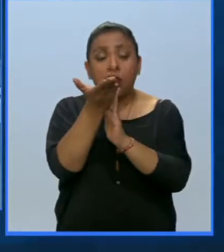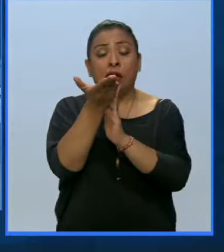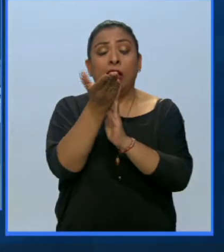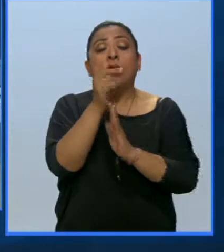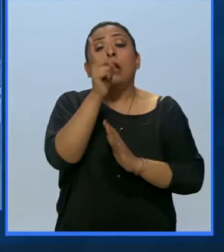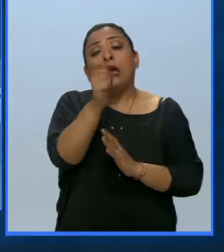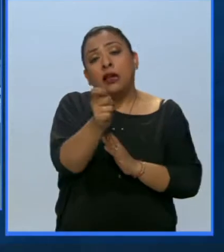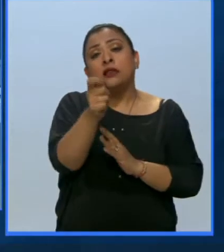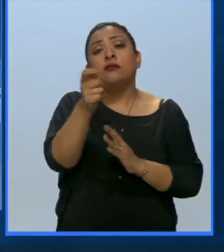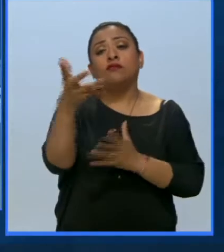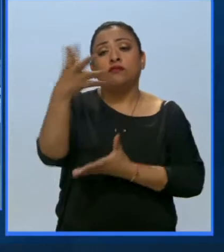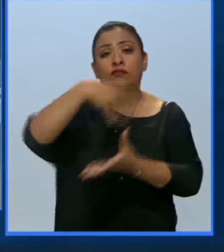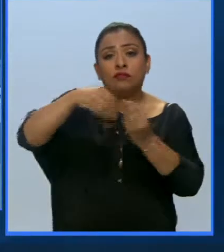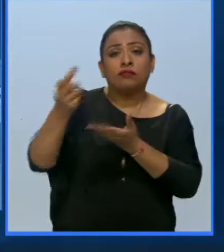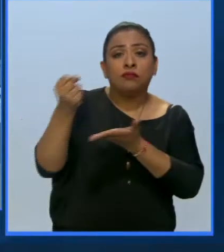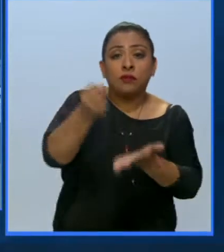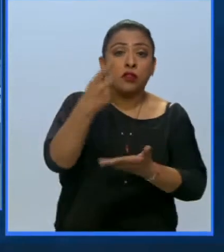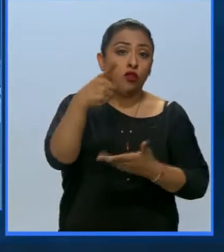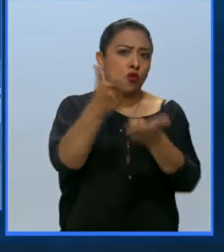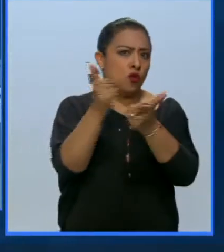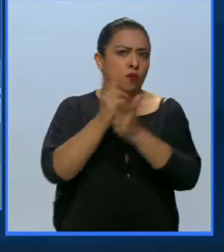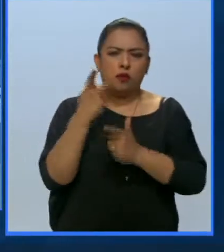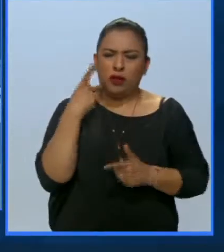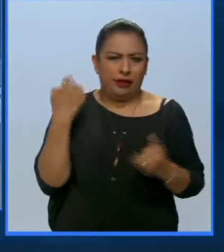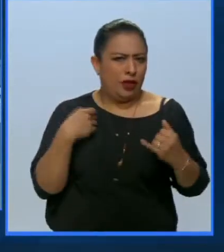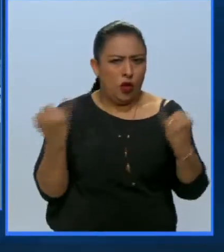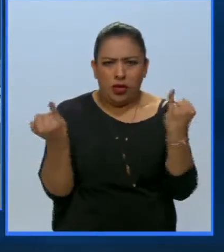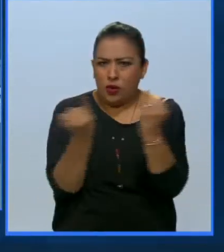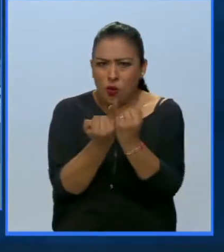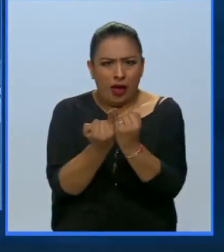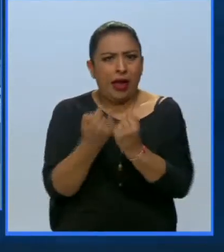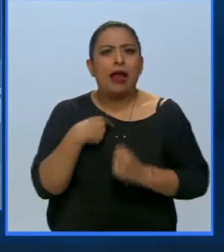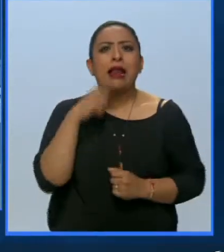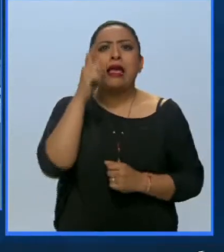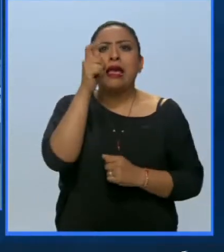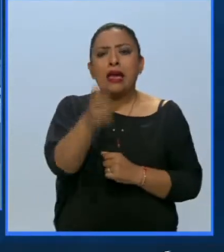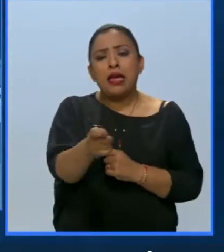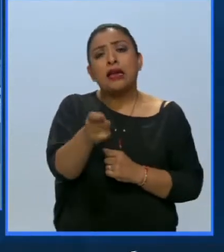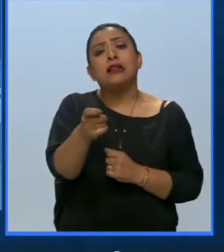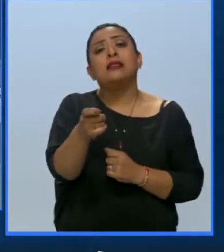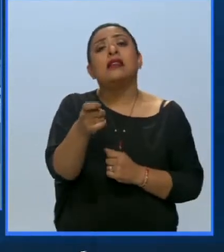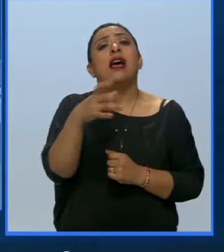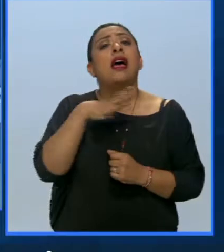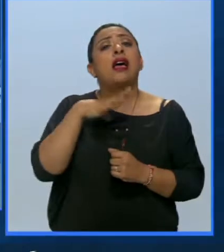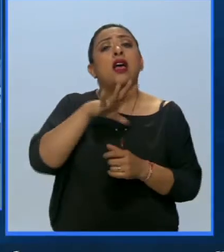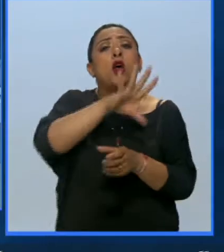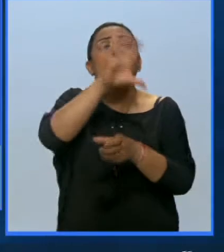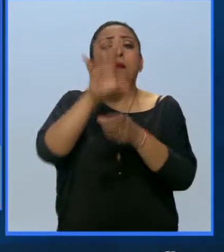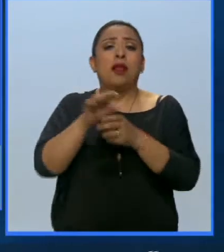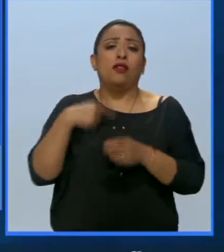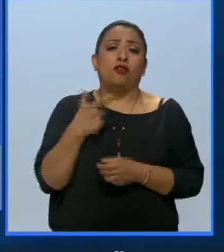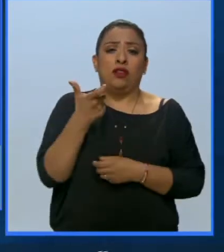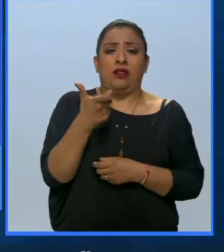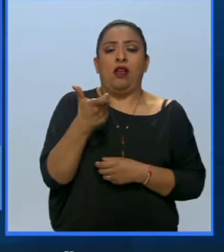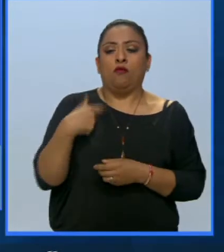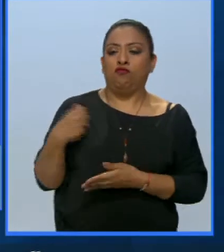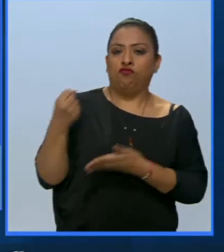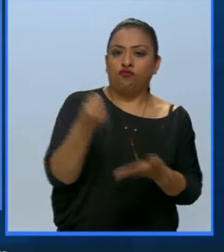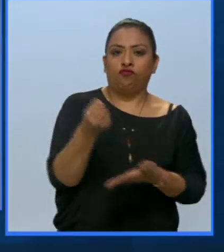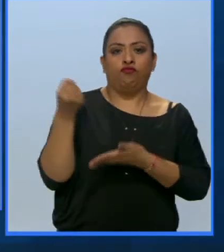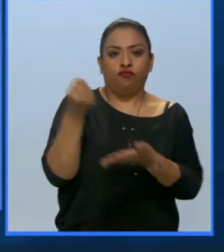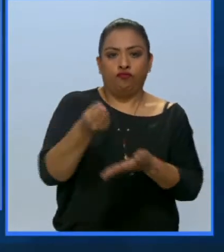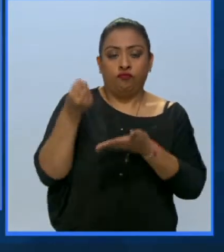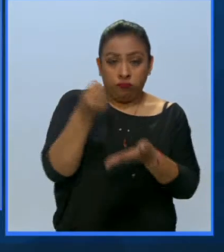hablando de los recursos de los partidos políticos, lo mismo. Son recursos que vienen de todos nuestros bolsillos, de los bolsillos de todo el